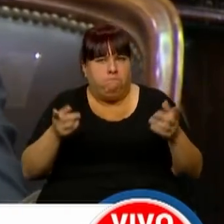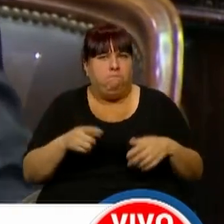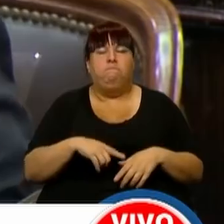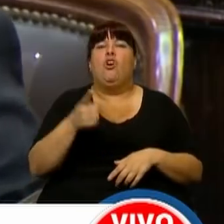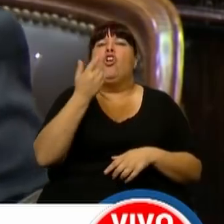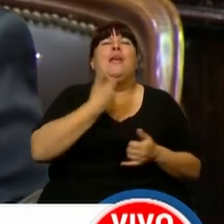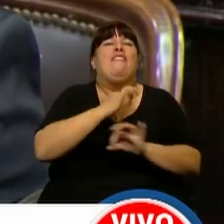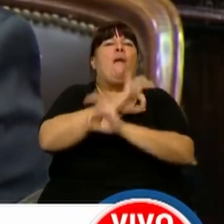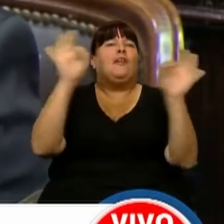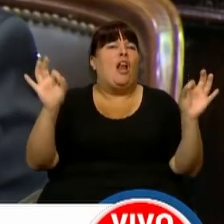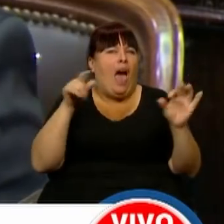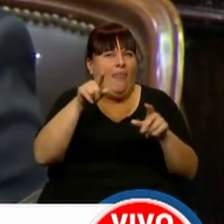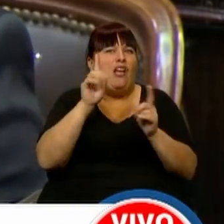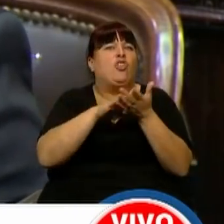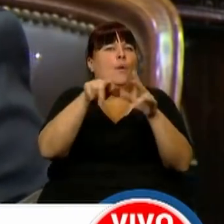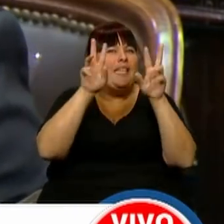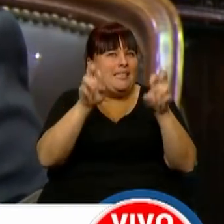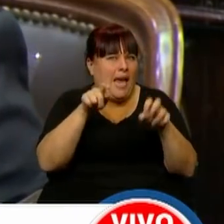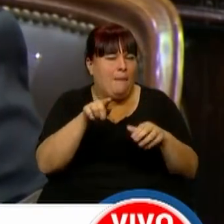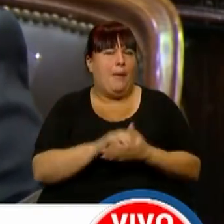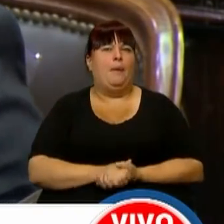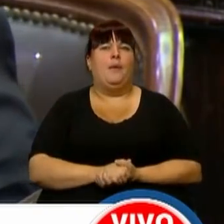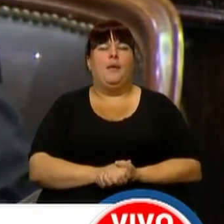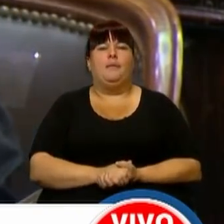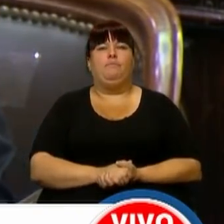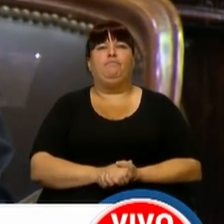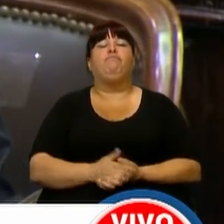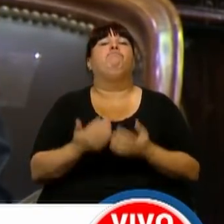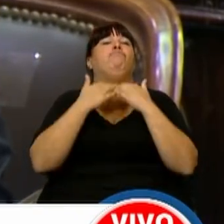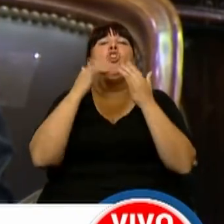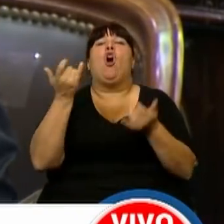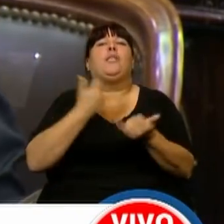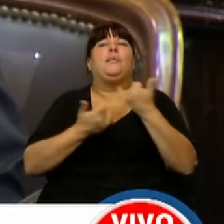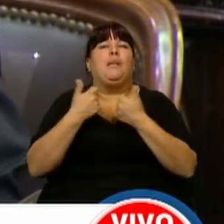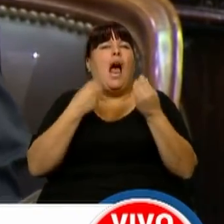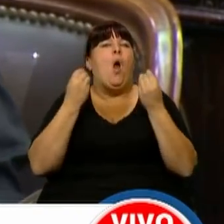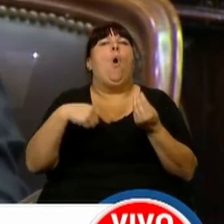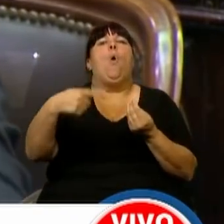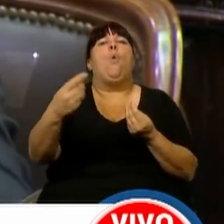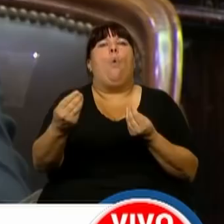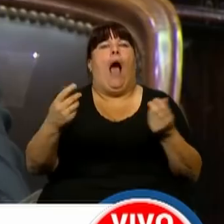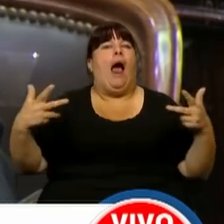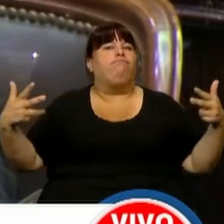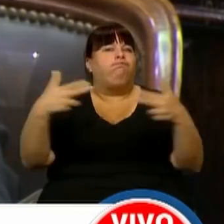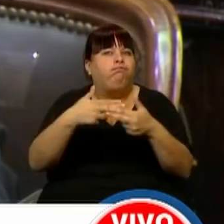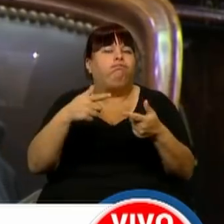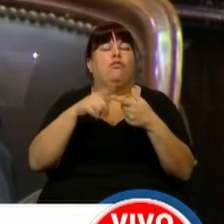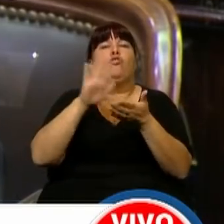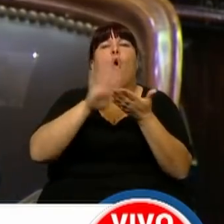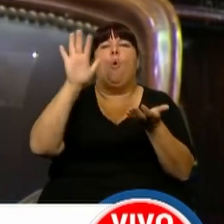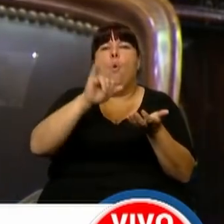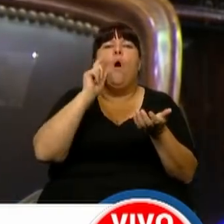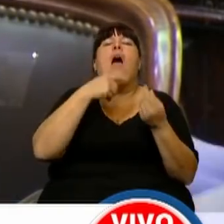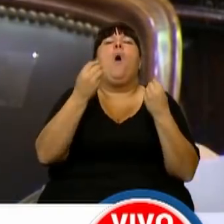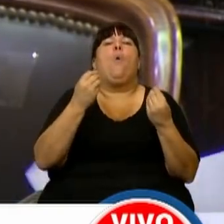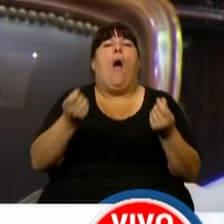no me proporcionaron ninguna información en ese sentido. Tampoco supieron decir cuál iba a ser el recorte de tarifas, o mejor dicho,